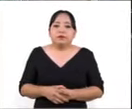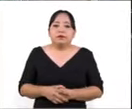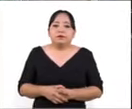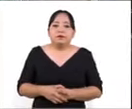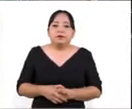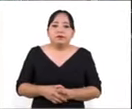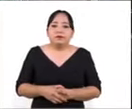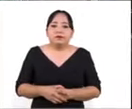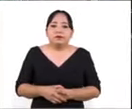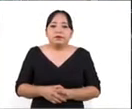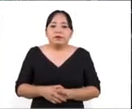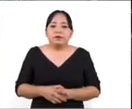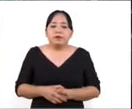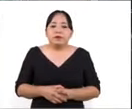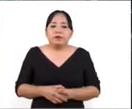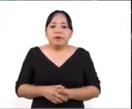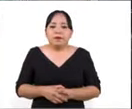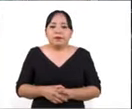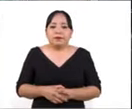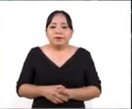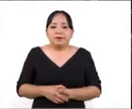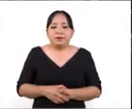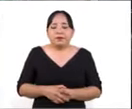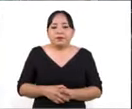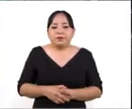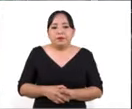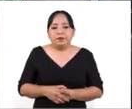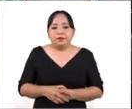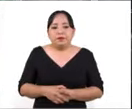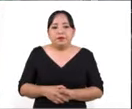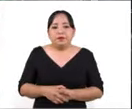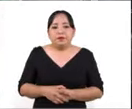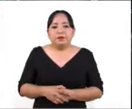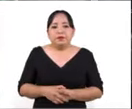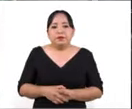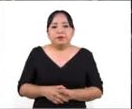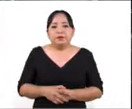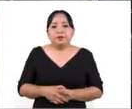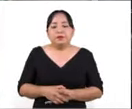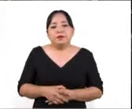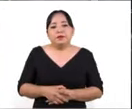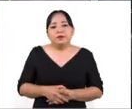Sobre estos reportes preliminares, ¿se nos pueden también señalar